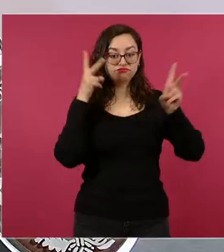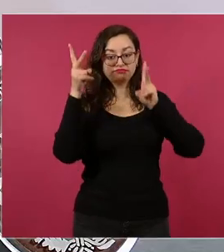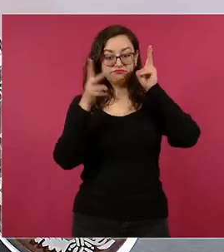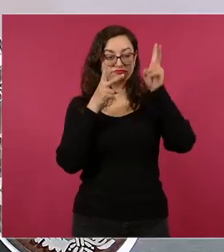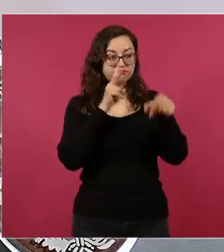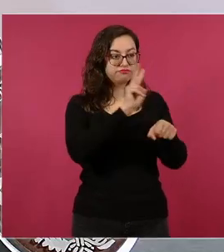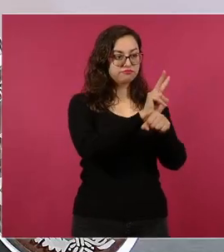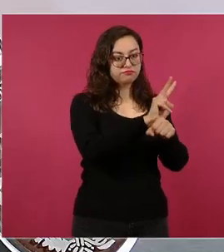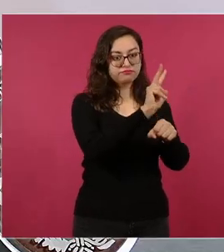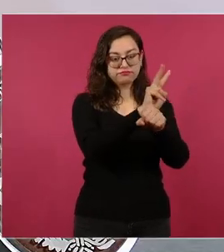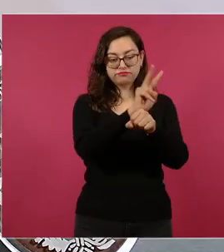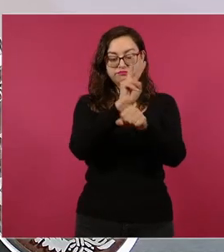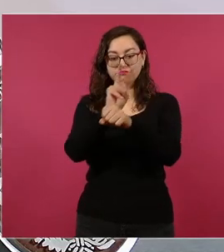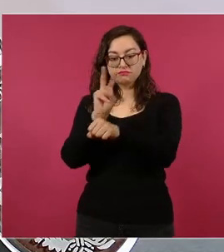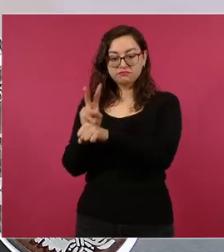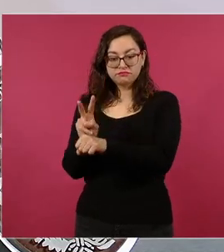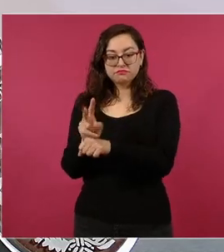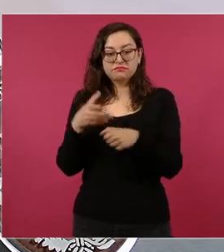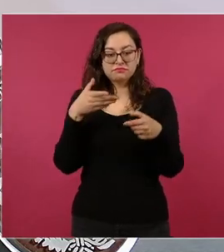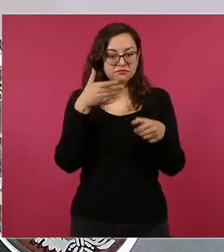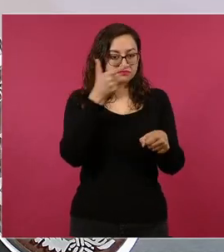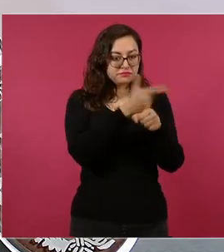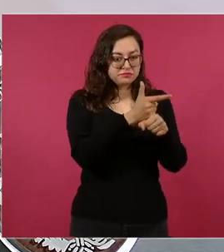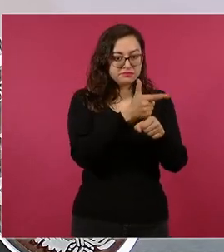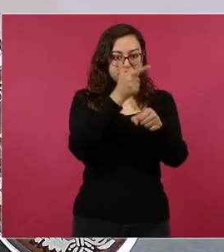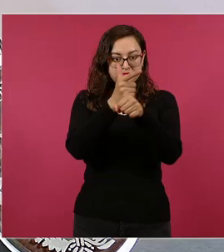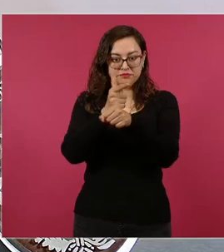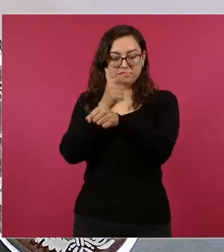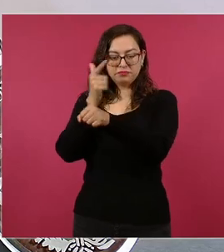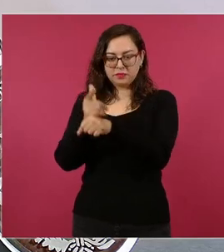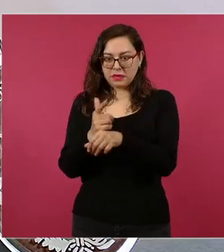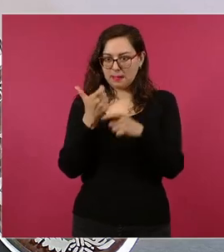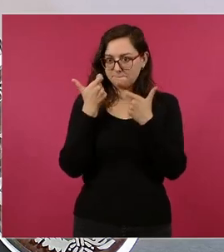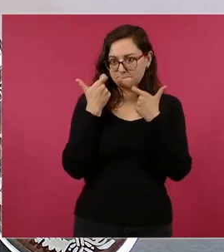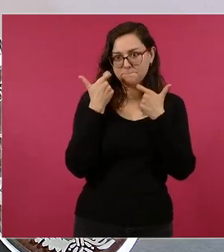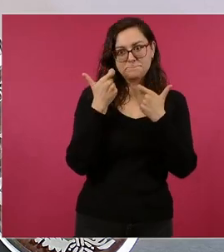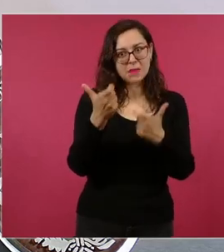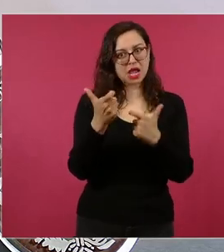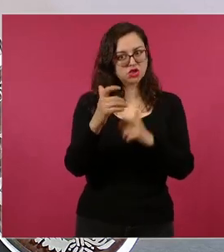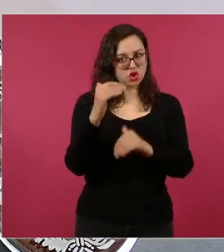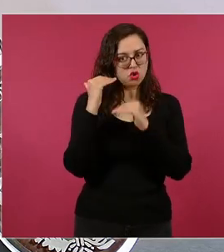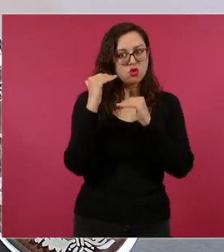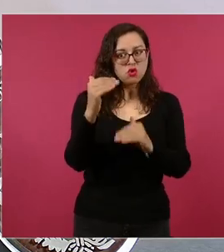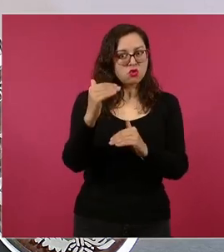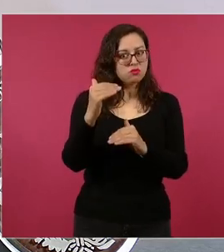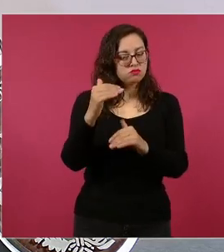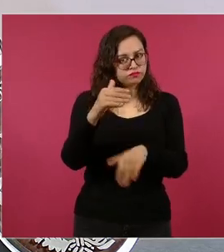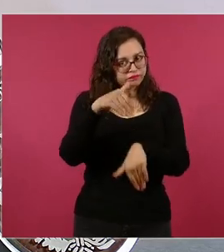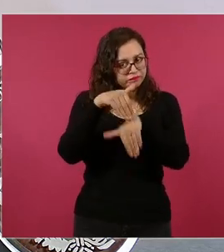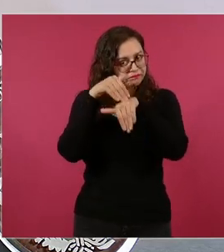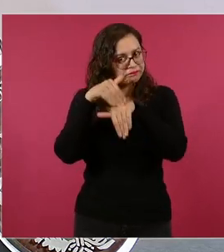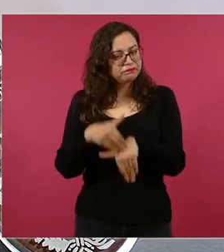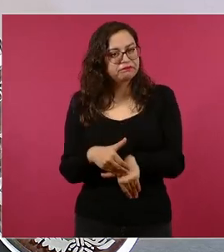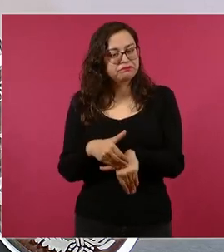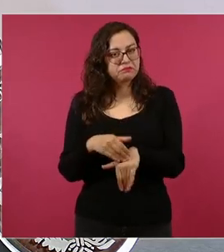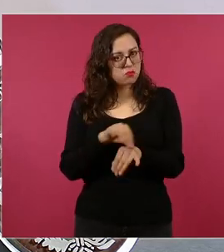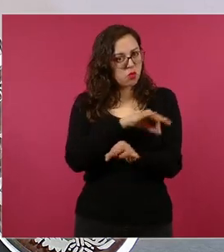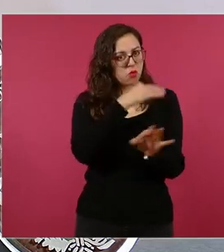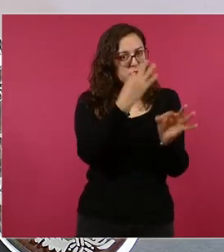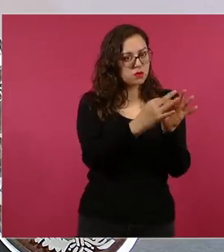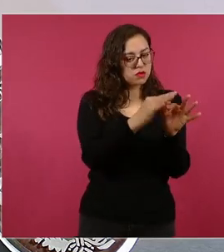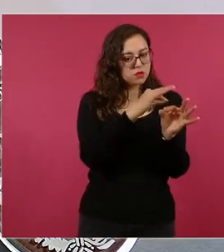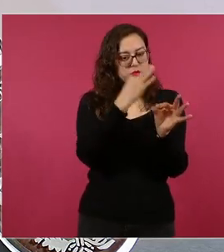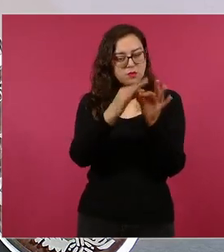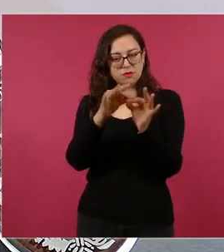y dentro de esas verificaciones nos enfocamos a revisar que se cumplan los precios máximos que se implementan en las 220 regiones